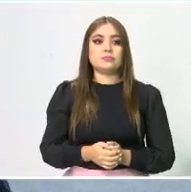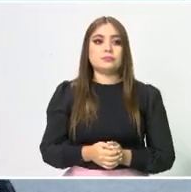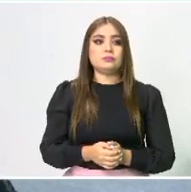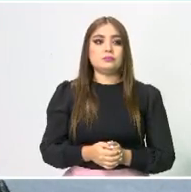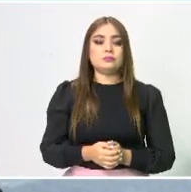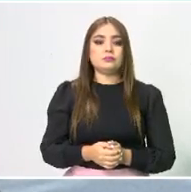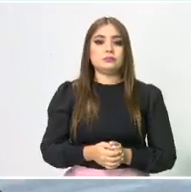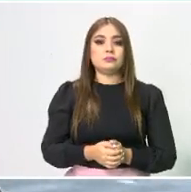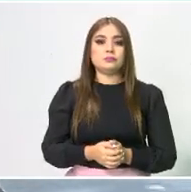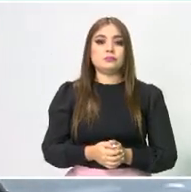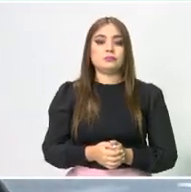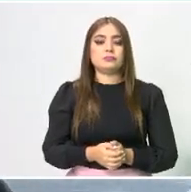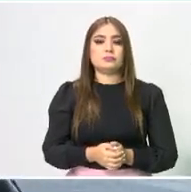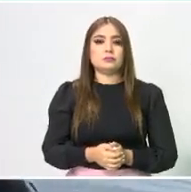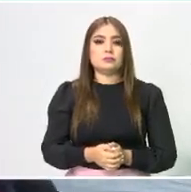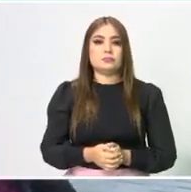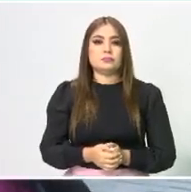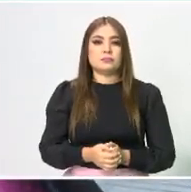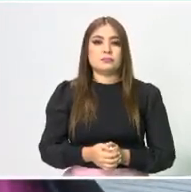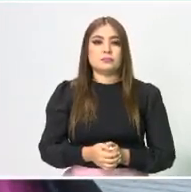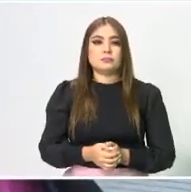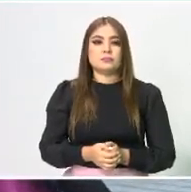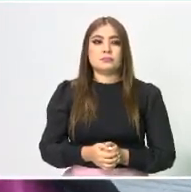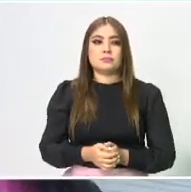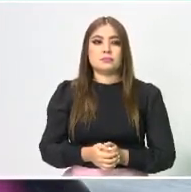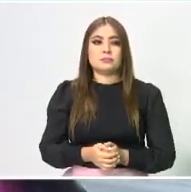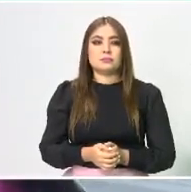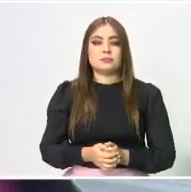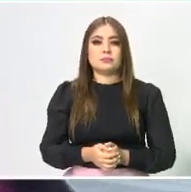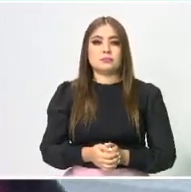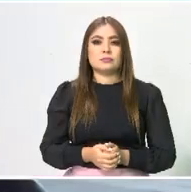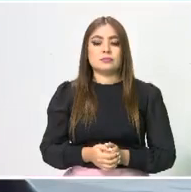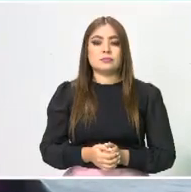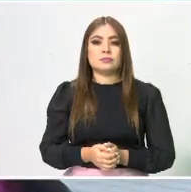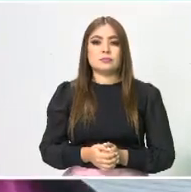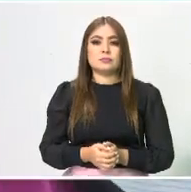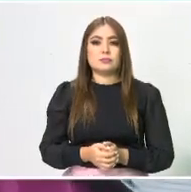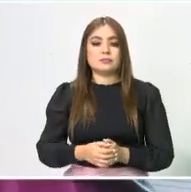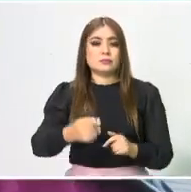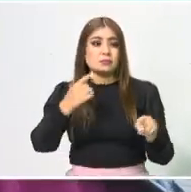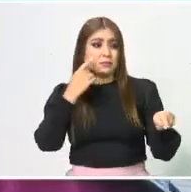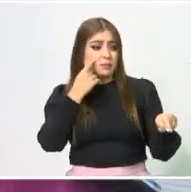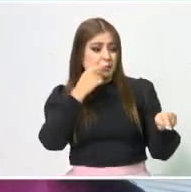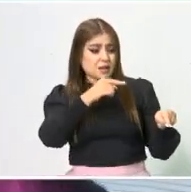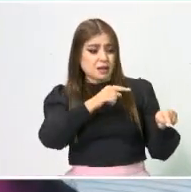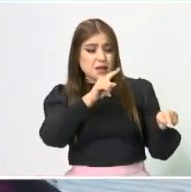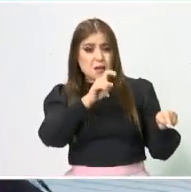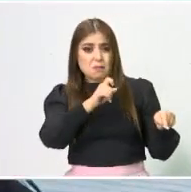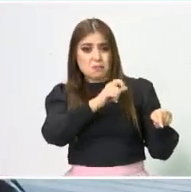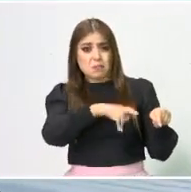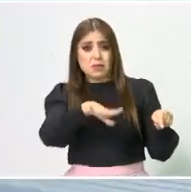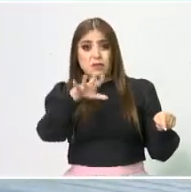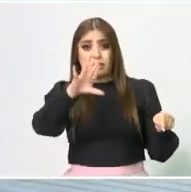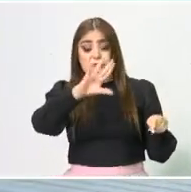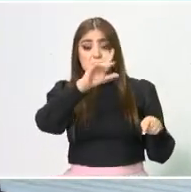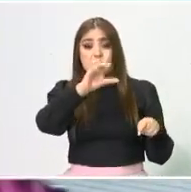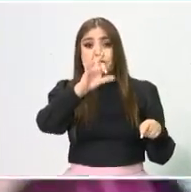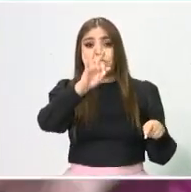también en su casa, pues está acentuada la situación, ¿no? No, ahí no sale ni un chorrito, ahí no sale nada, en la Francisco de Madero.